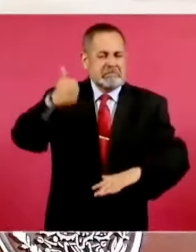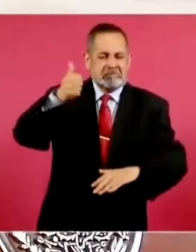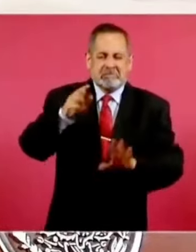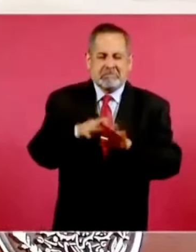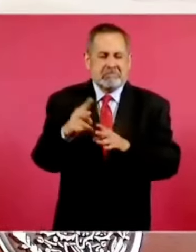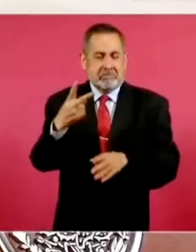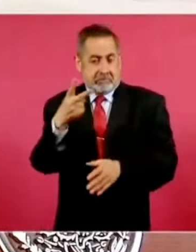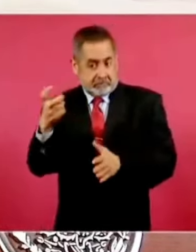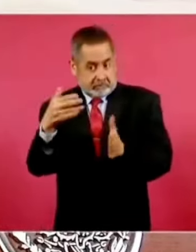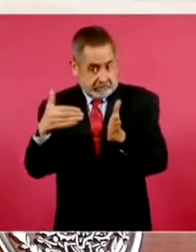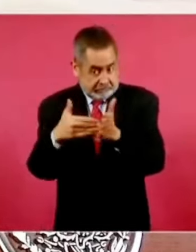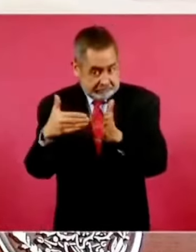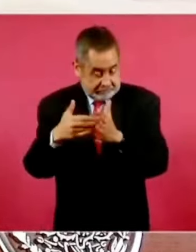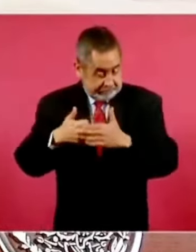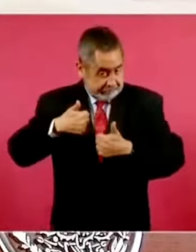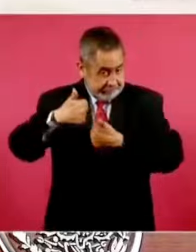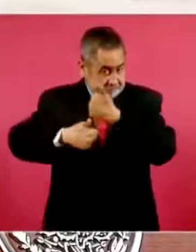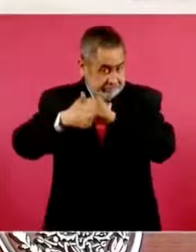¿no?